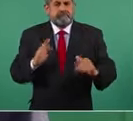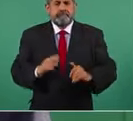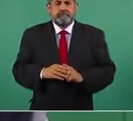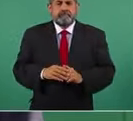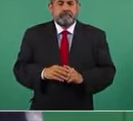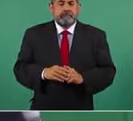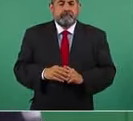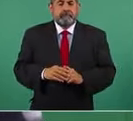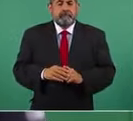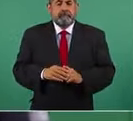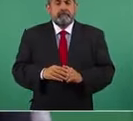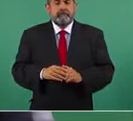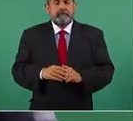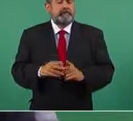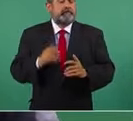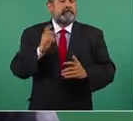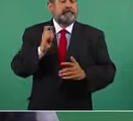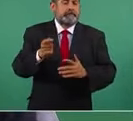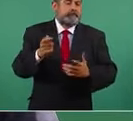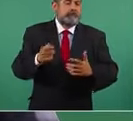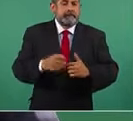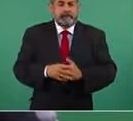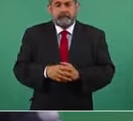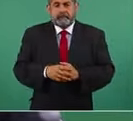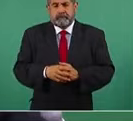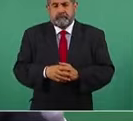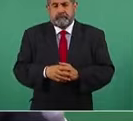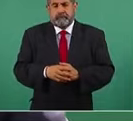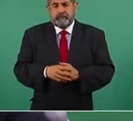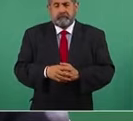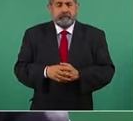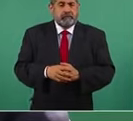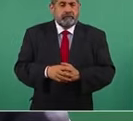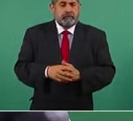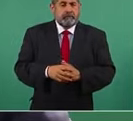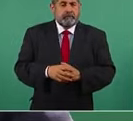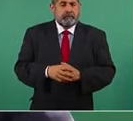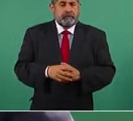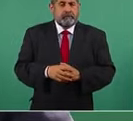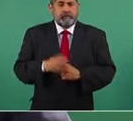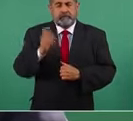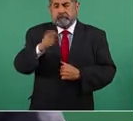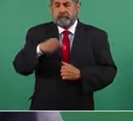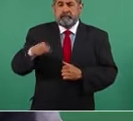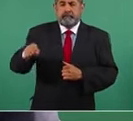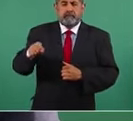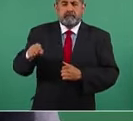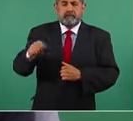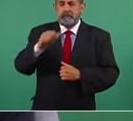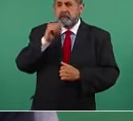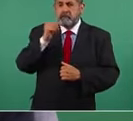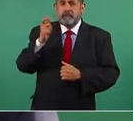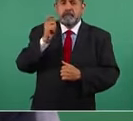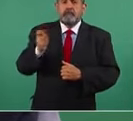Y muchas veces esto no tiene que ver solo con el nivel académico.